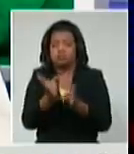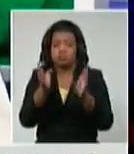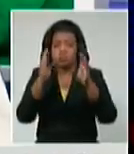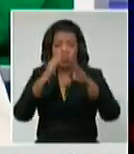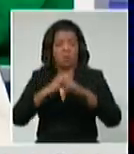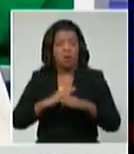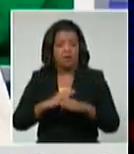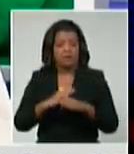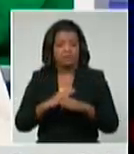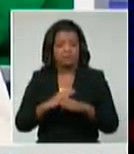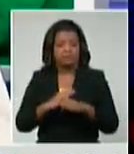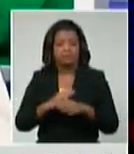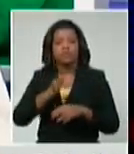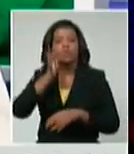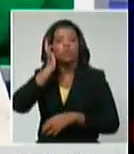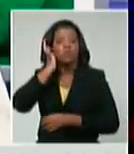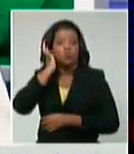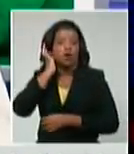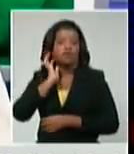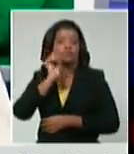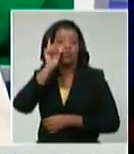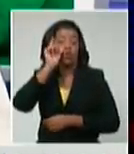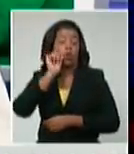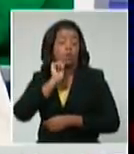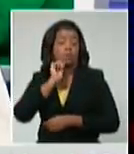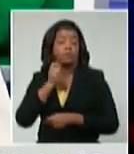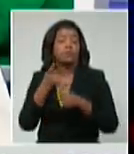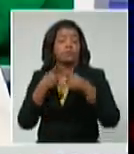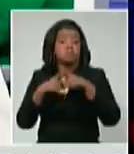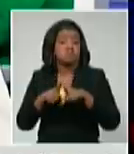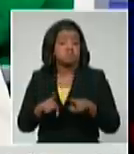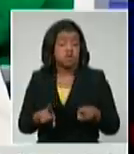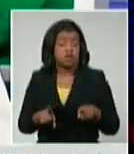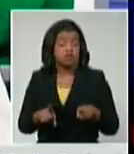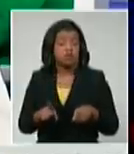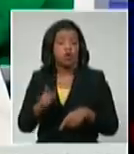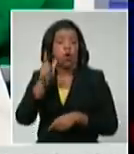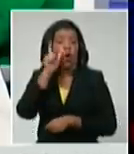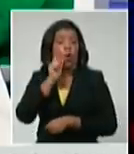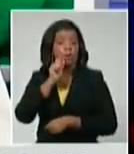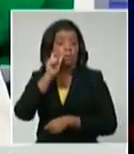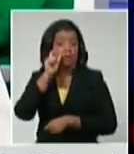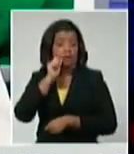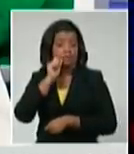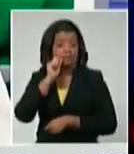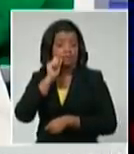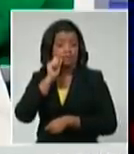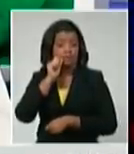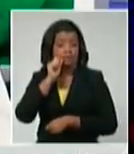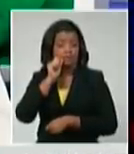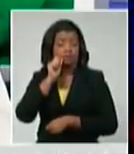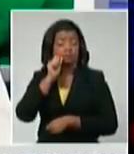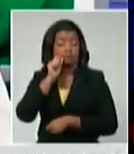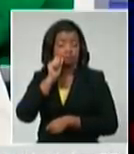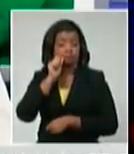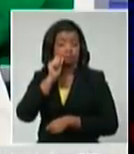por sexo, sin embargo, el sexo masculino representa el